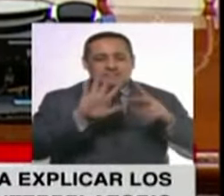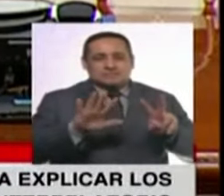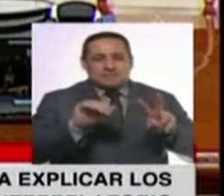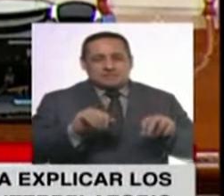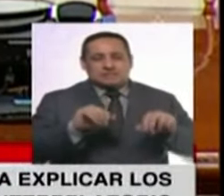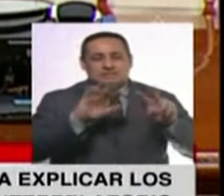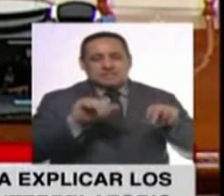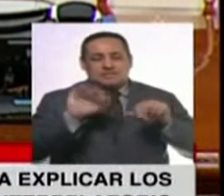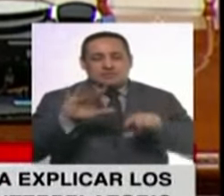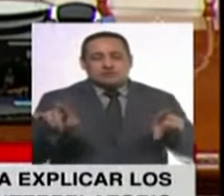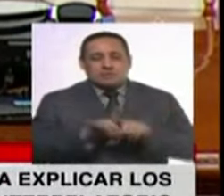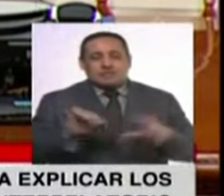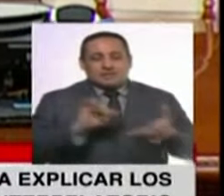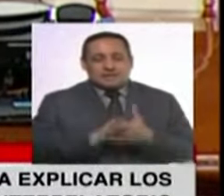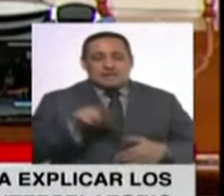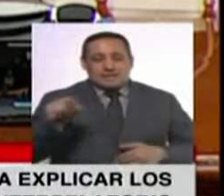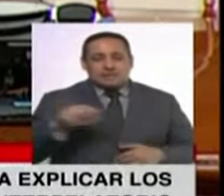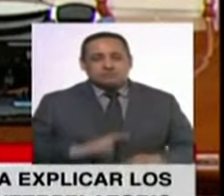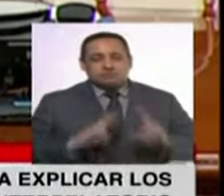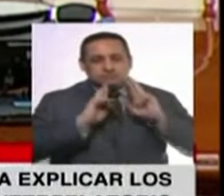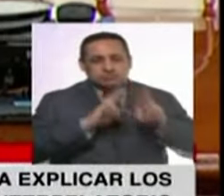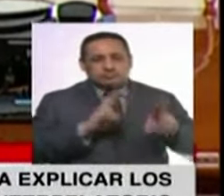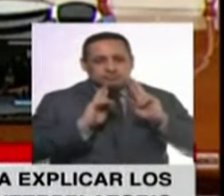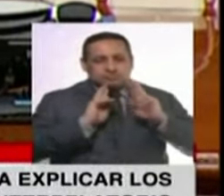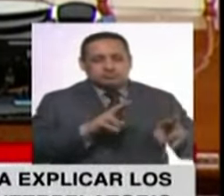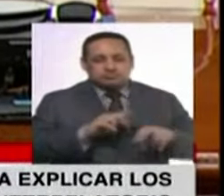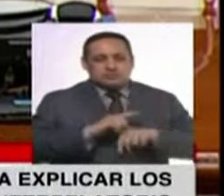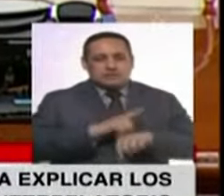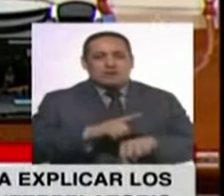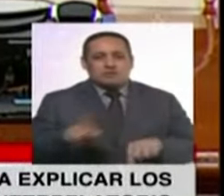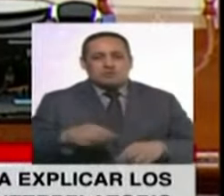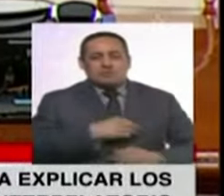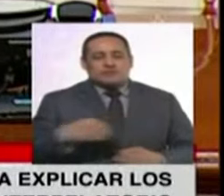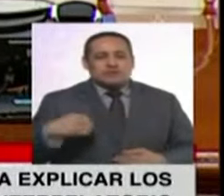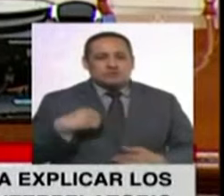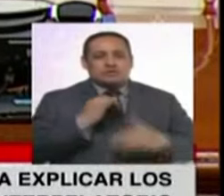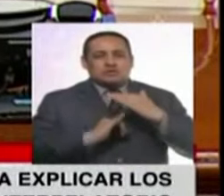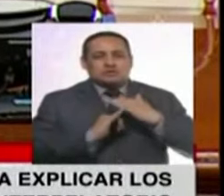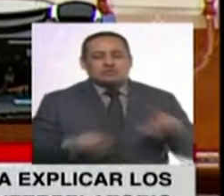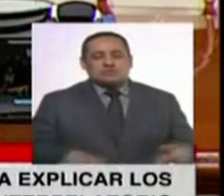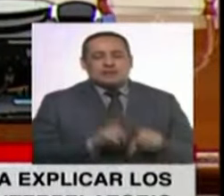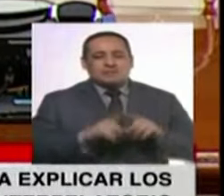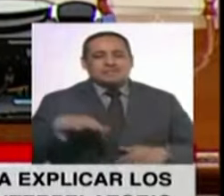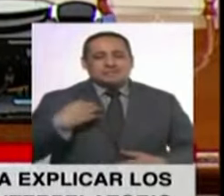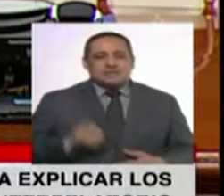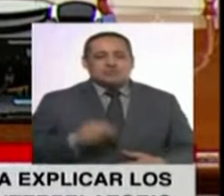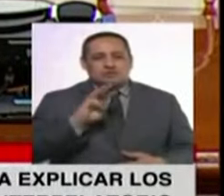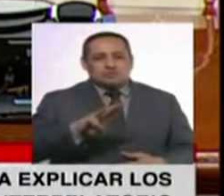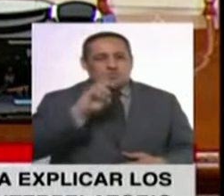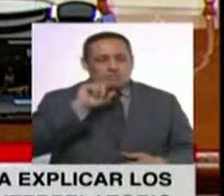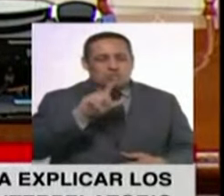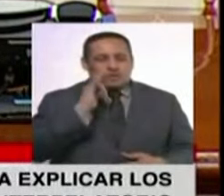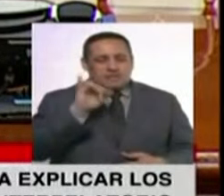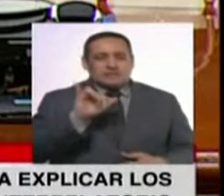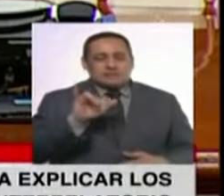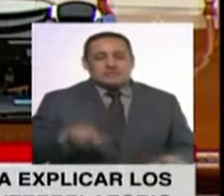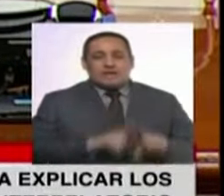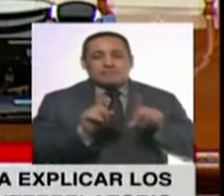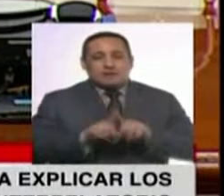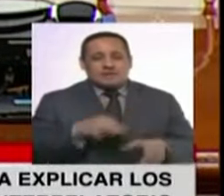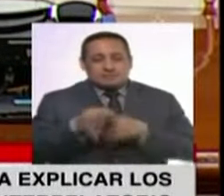75 los cuales serán respondidas inmediatamente por el ministro del interior señor Willy Arturo huertas oliva